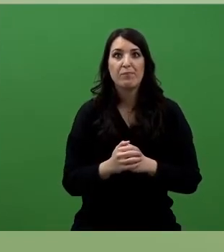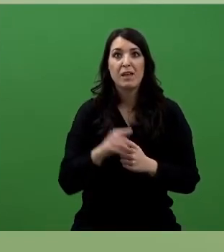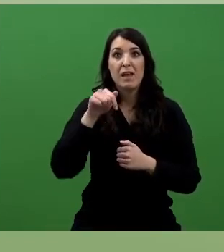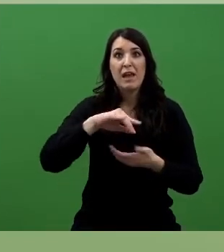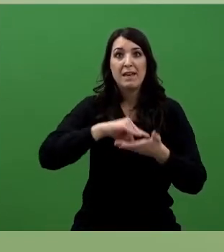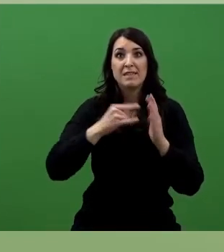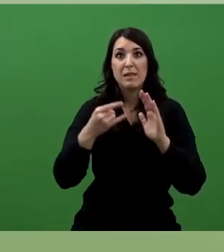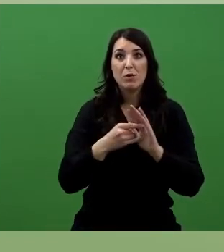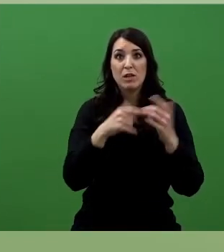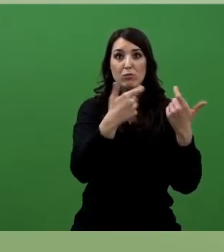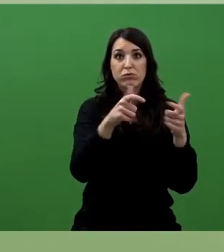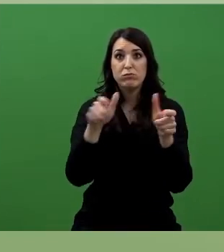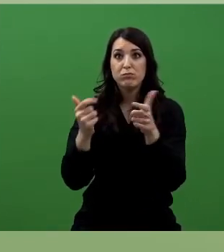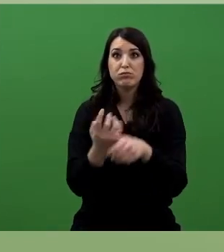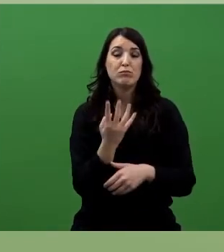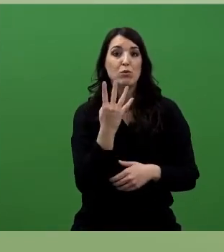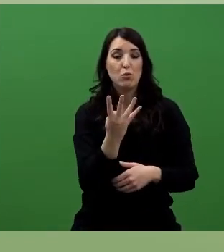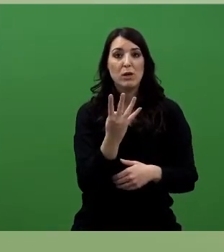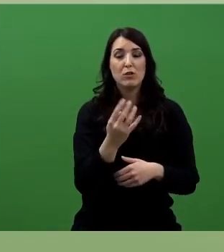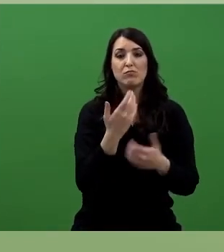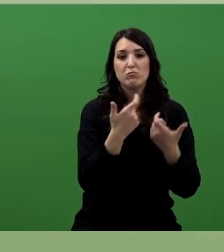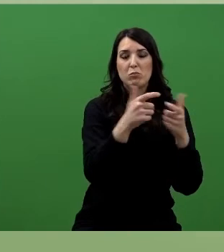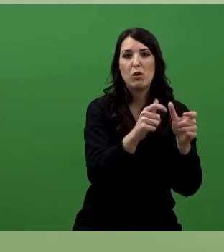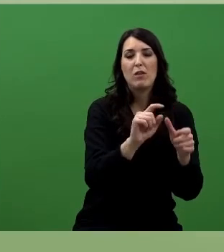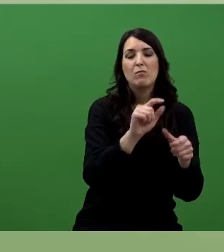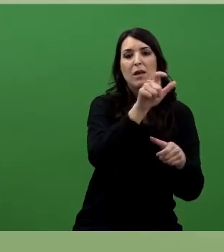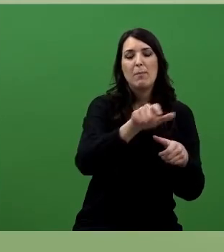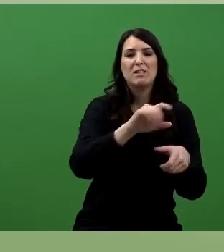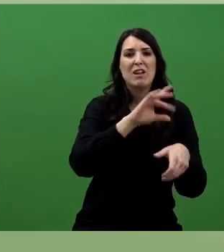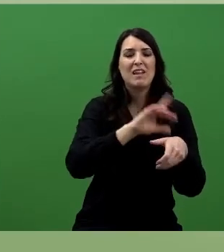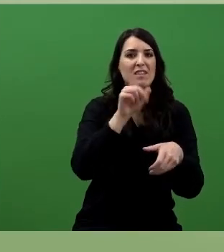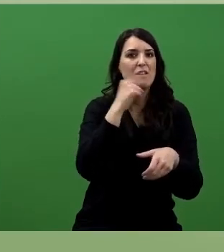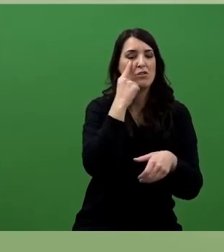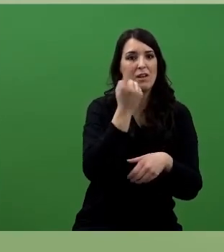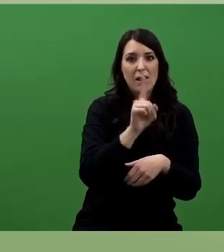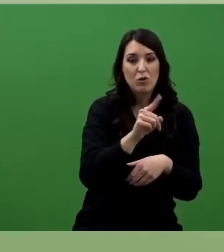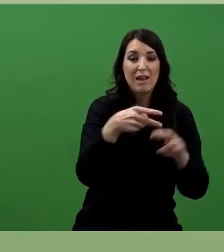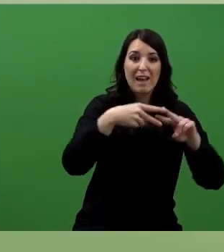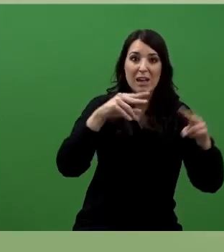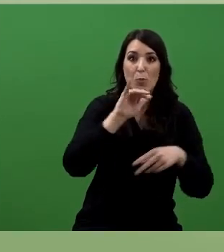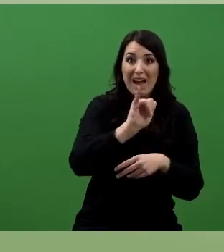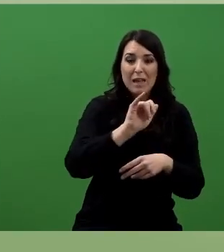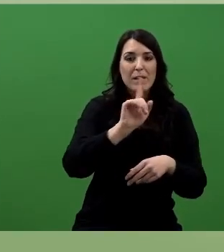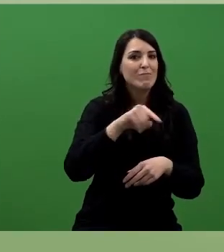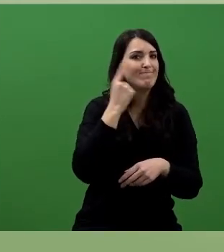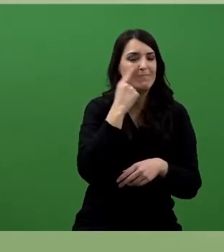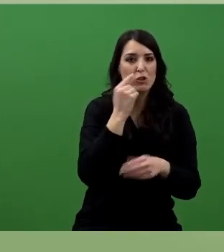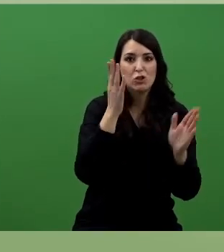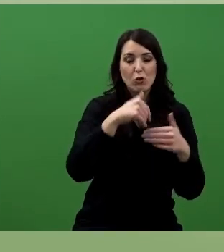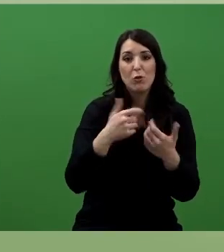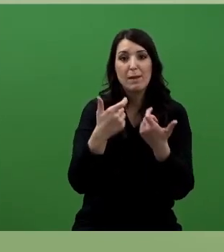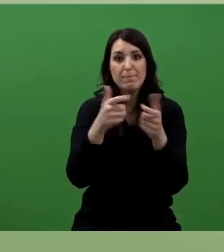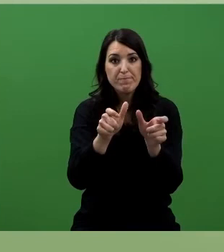en este proyecto. Primero, casos no diagnosticados, son casos, como decía, que ya tenían genoma, pero no tenían diagnóstico.